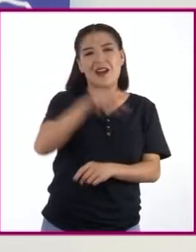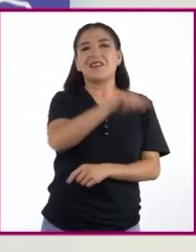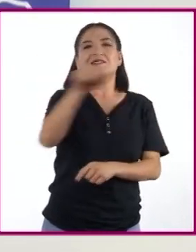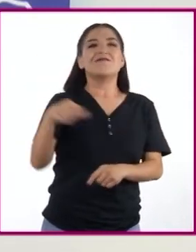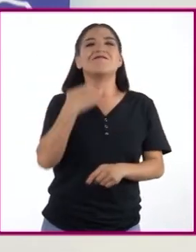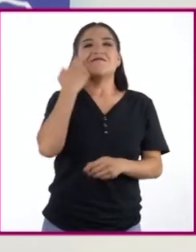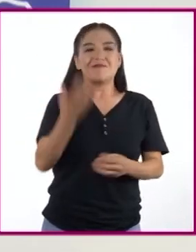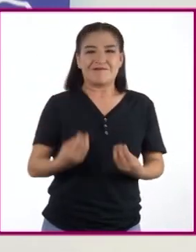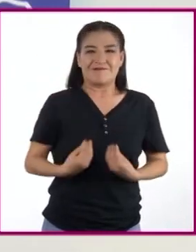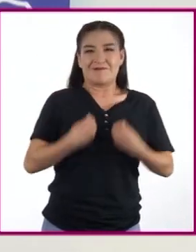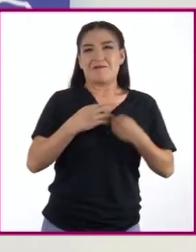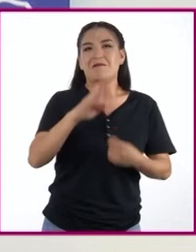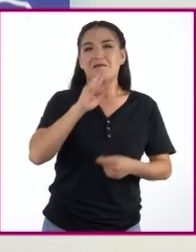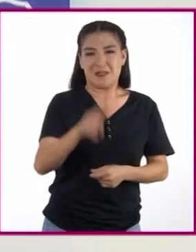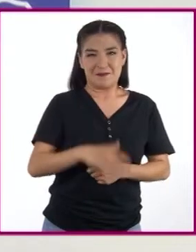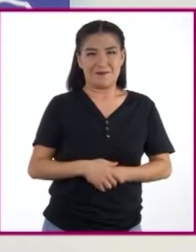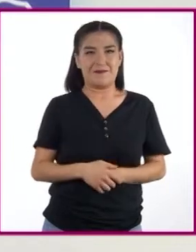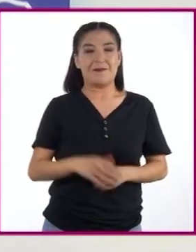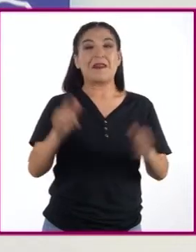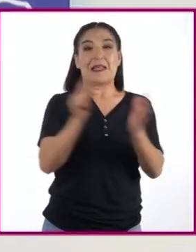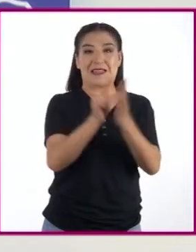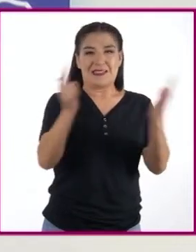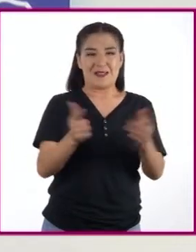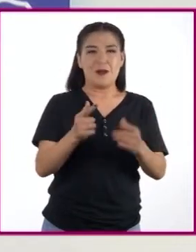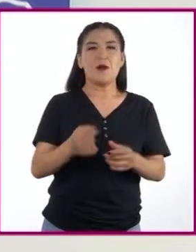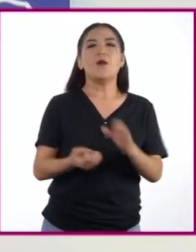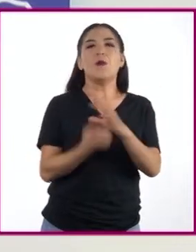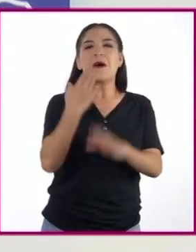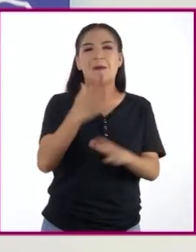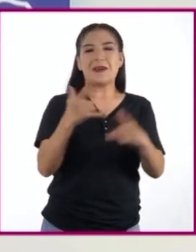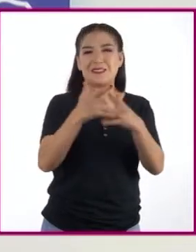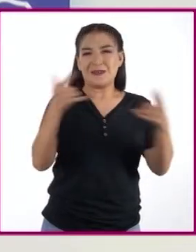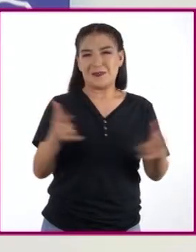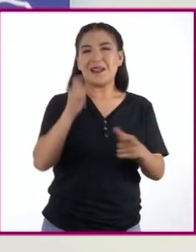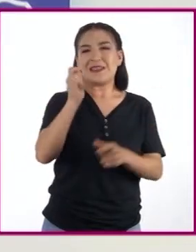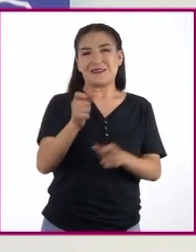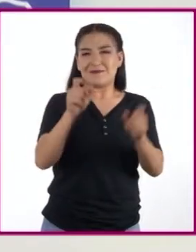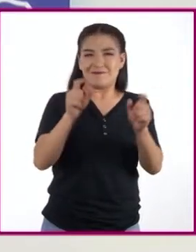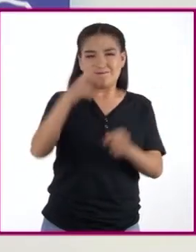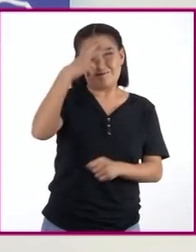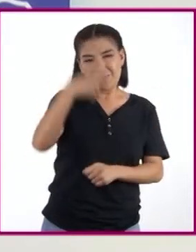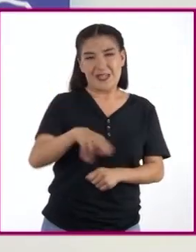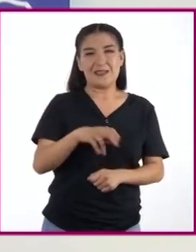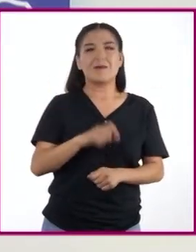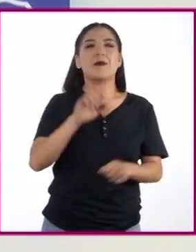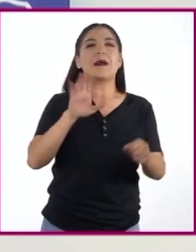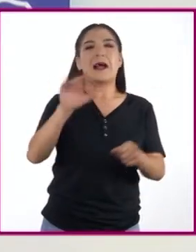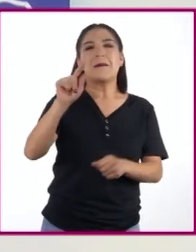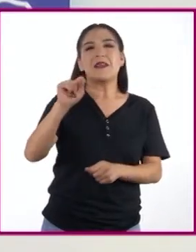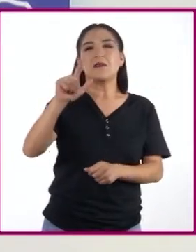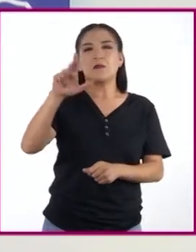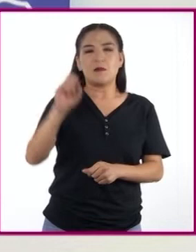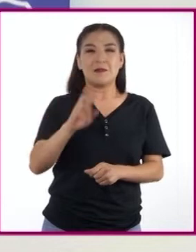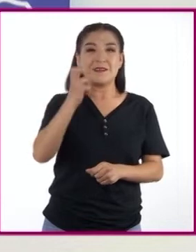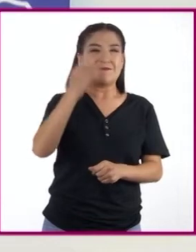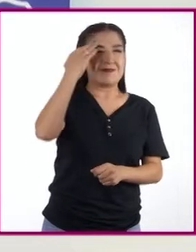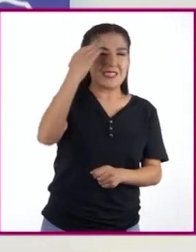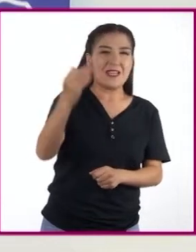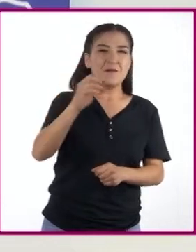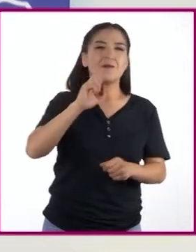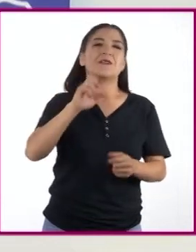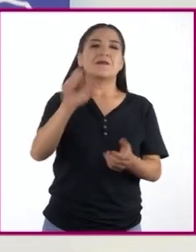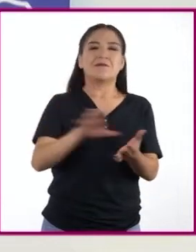condiciones de vida. En el libro Nueva Historia Mínima de México, en el capítulo La época colonial